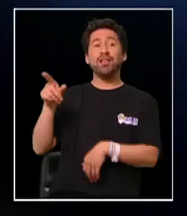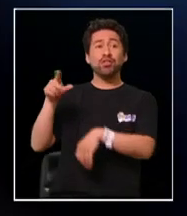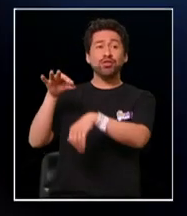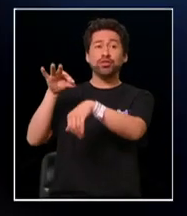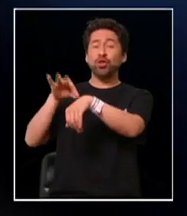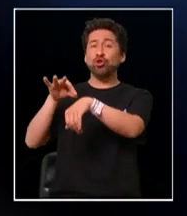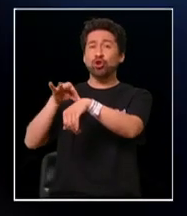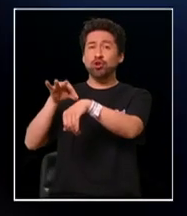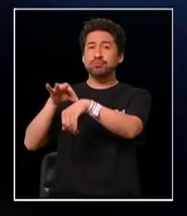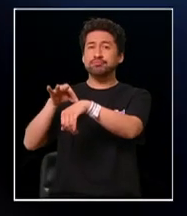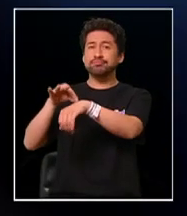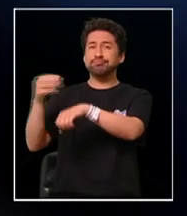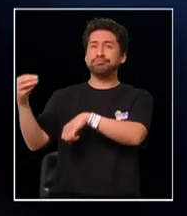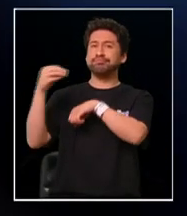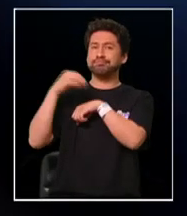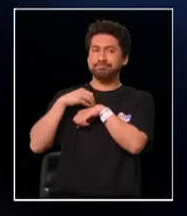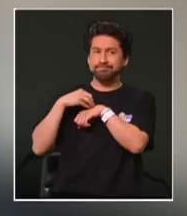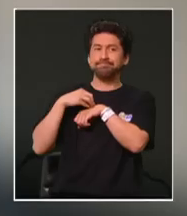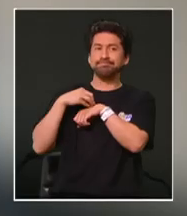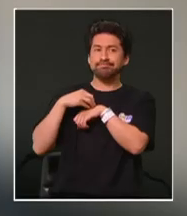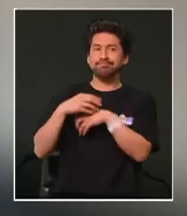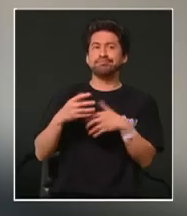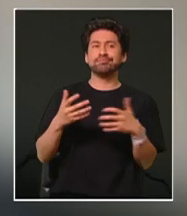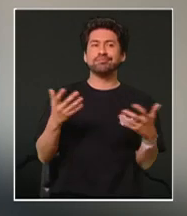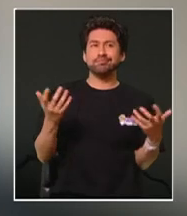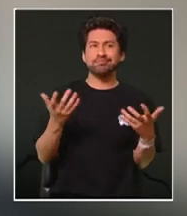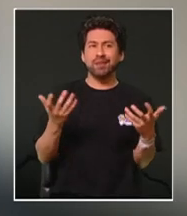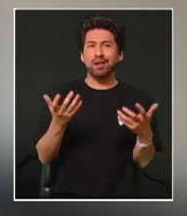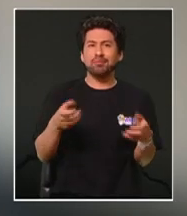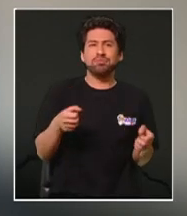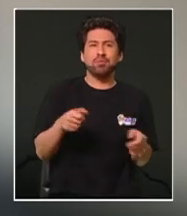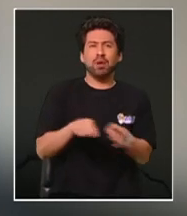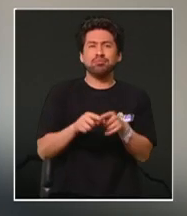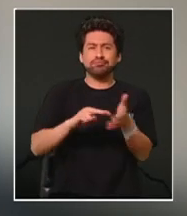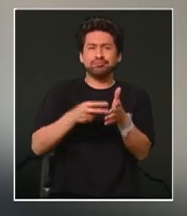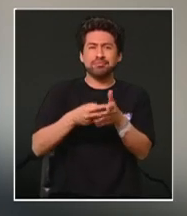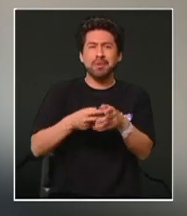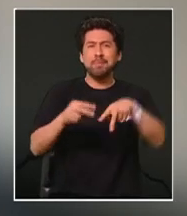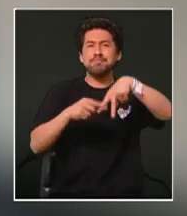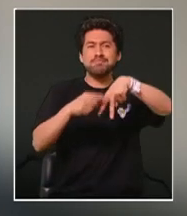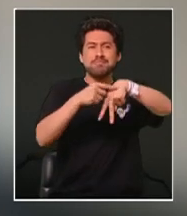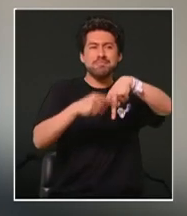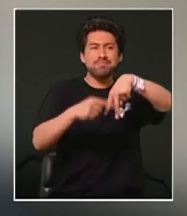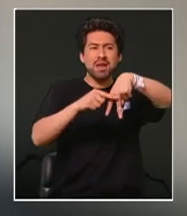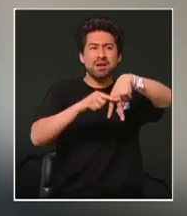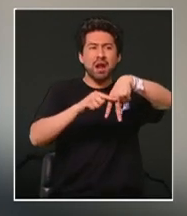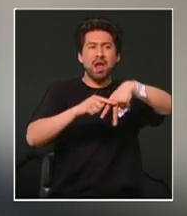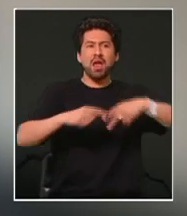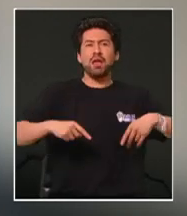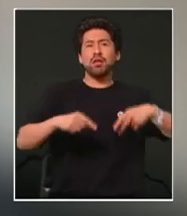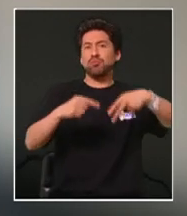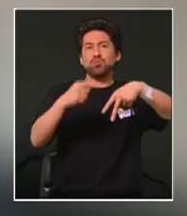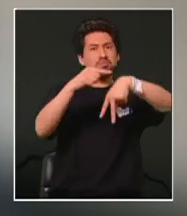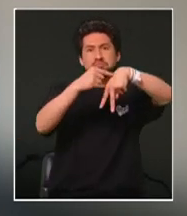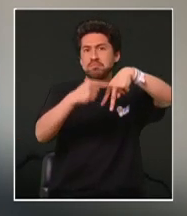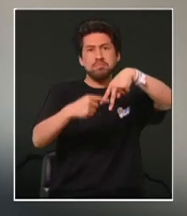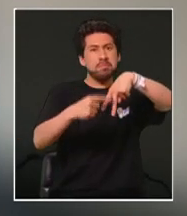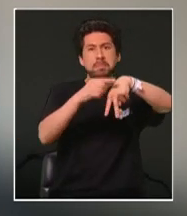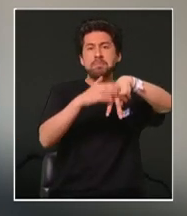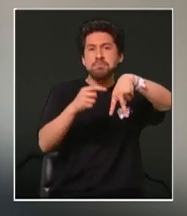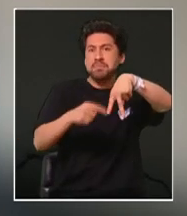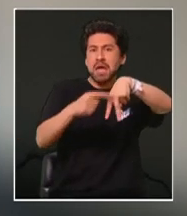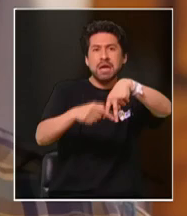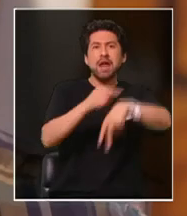dio el antecedente que era una artrogriposis. Un problema que acarrea sus 4 extremidades y hace que él